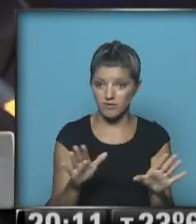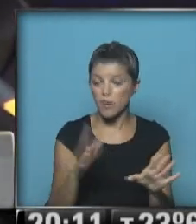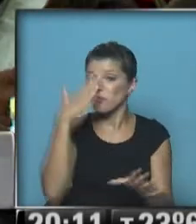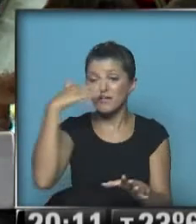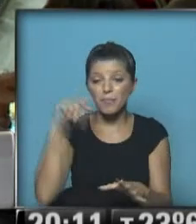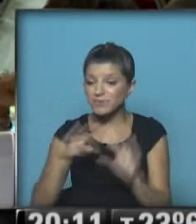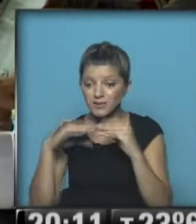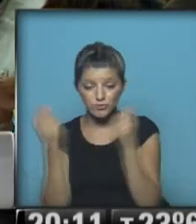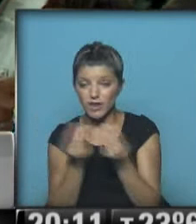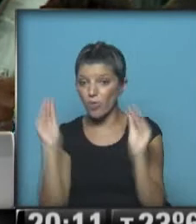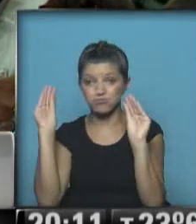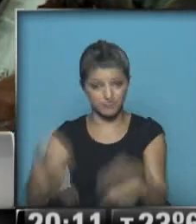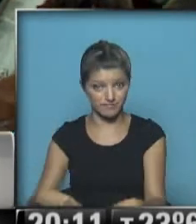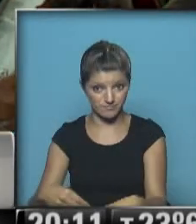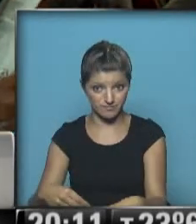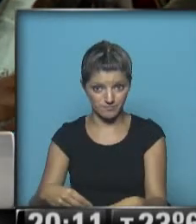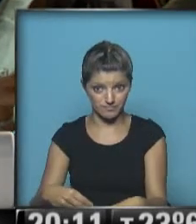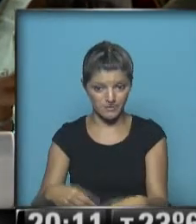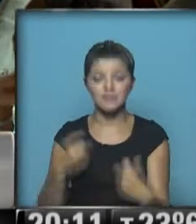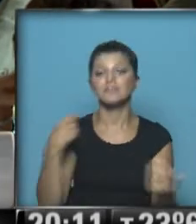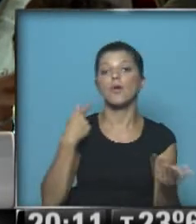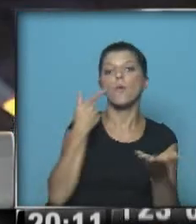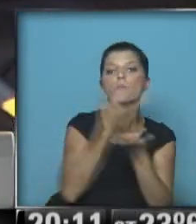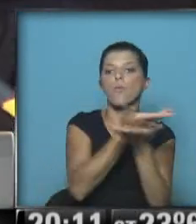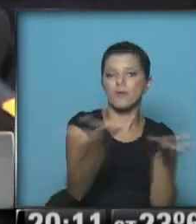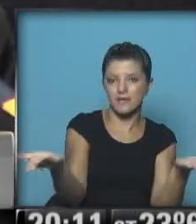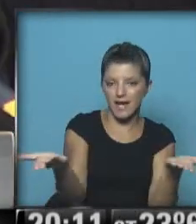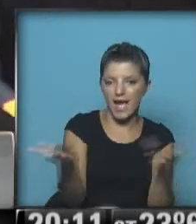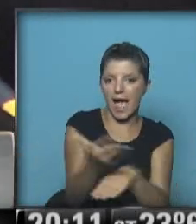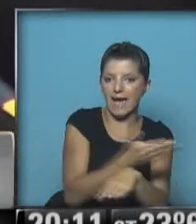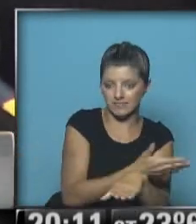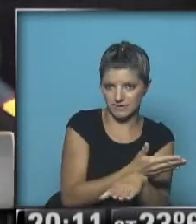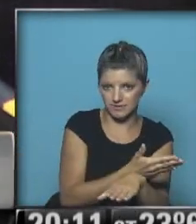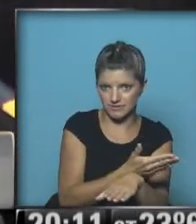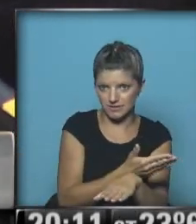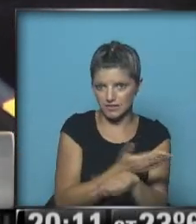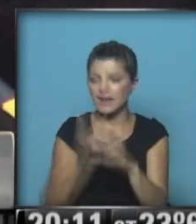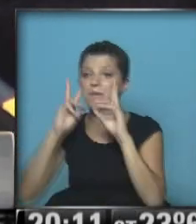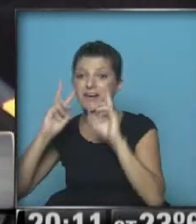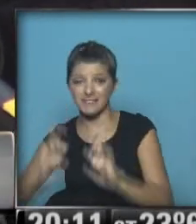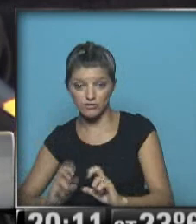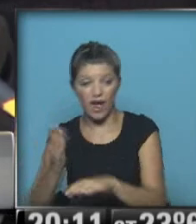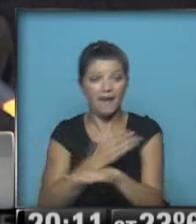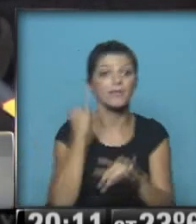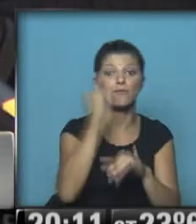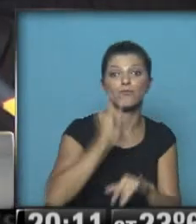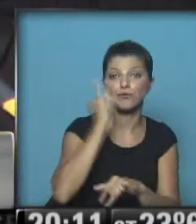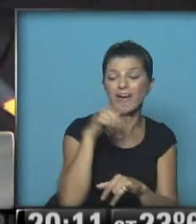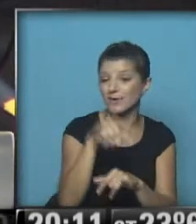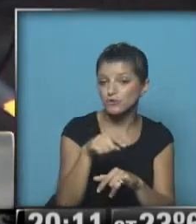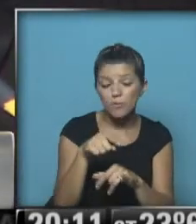resultado publicar y anticipar el curso de investigación conspira